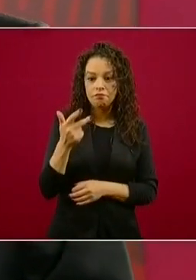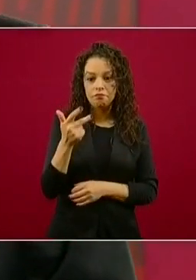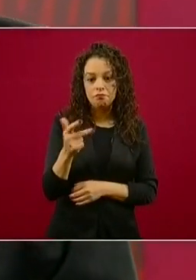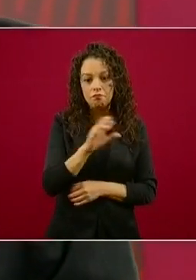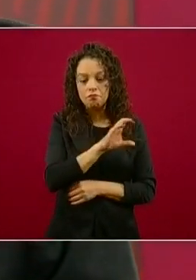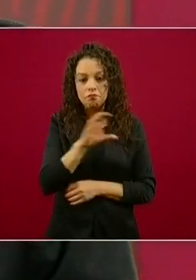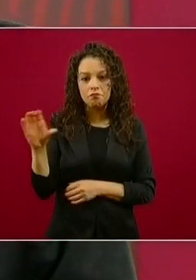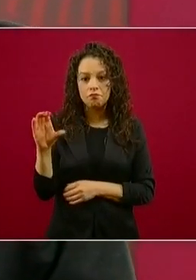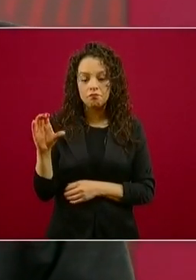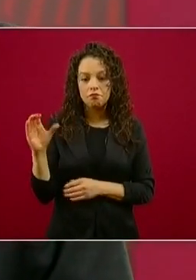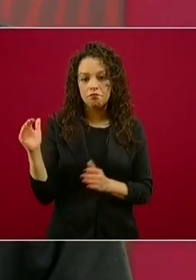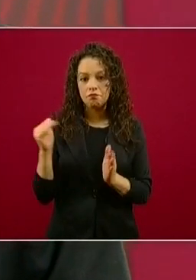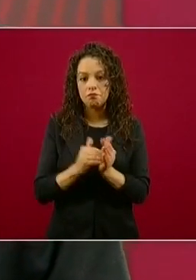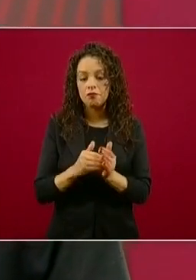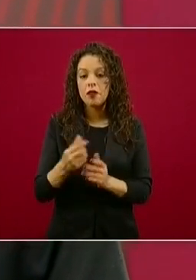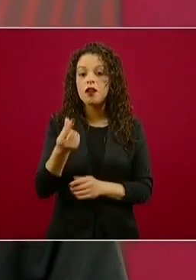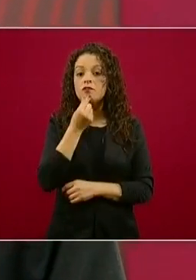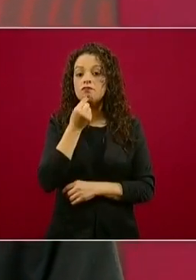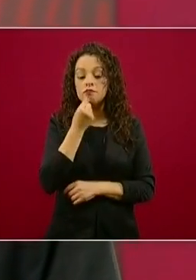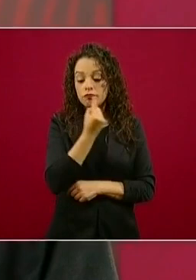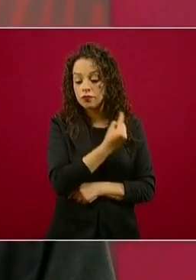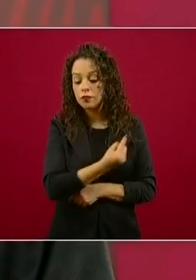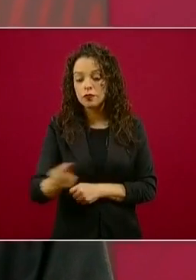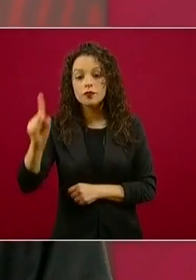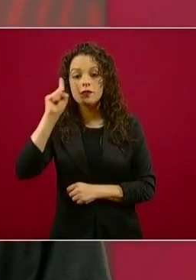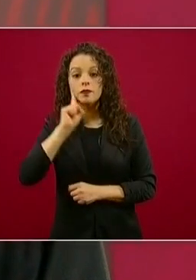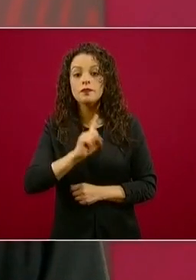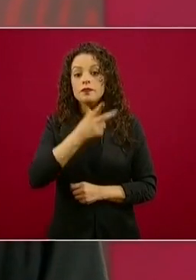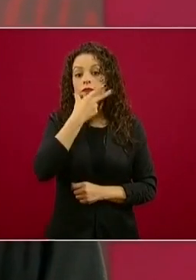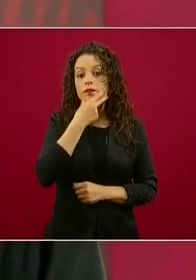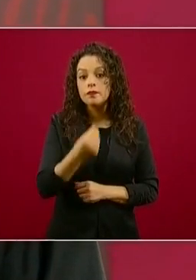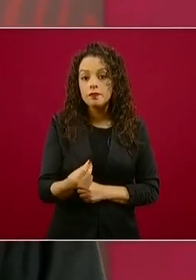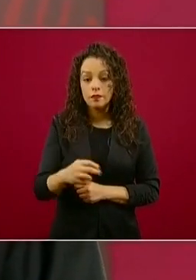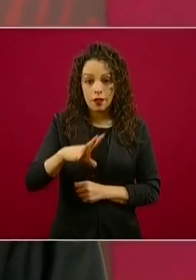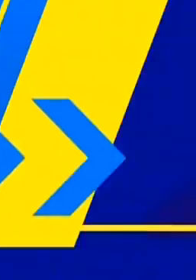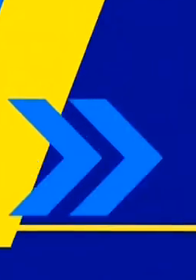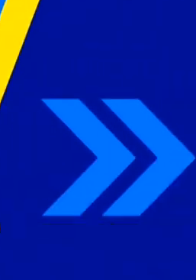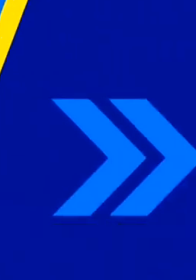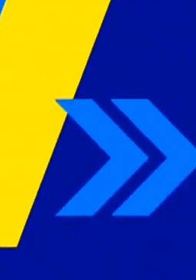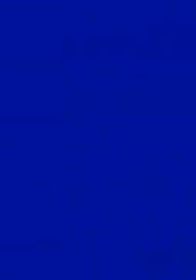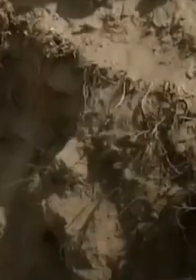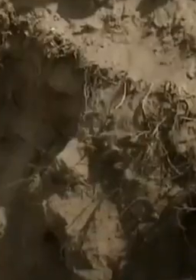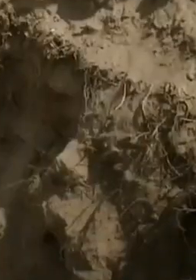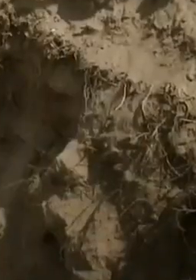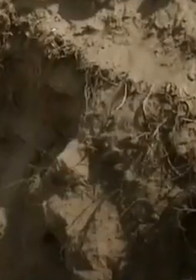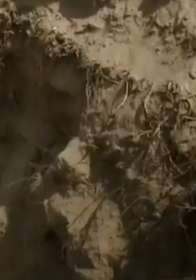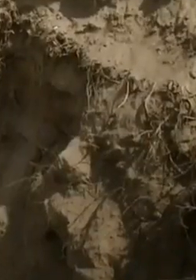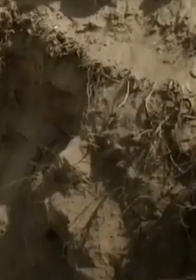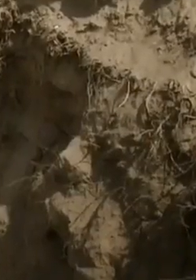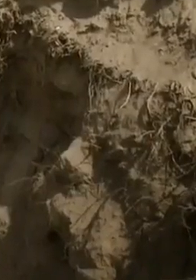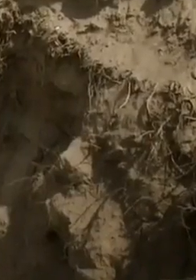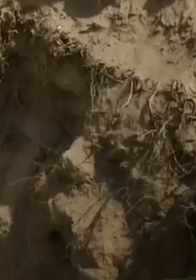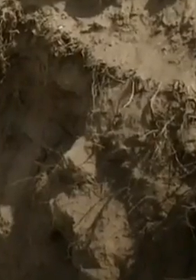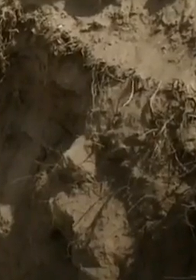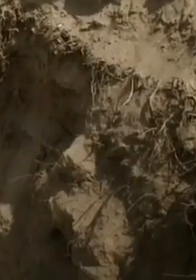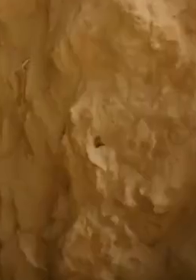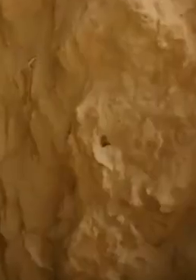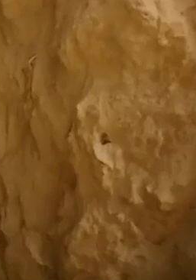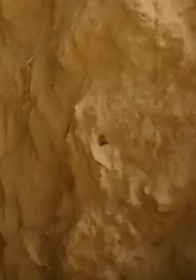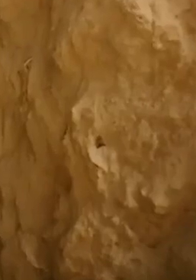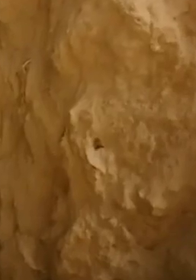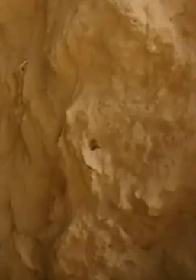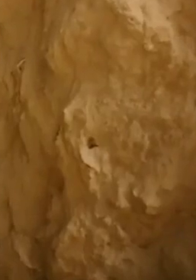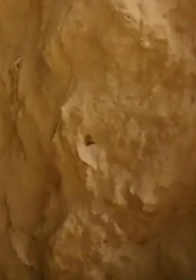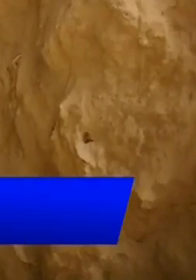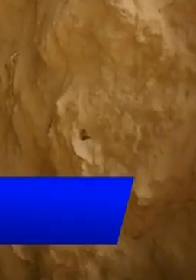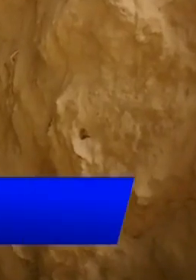800 mil niñas y niños con discapacidad. En Puebla fue localizado un túnel usado